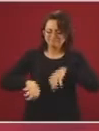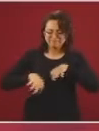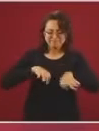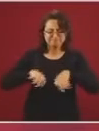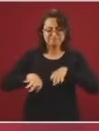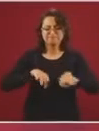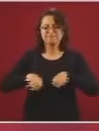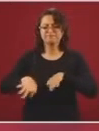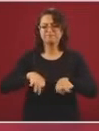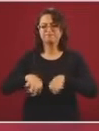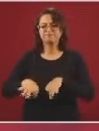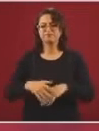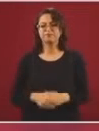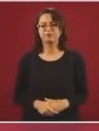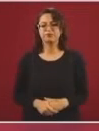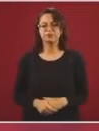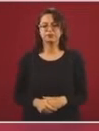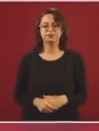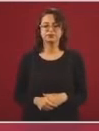Estamos